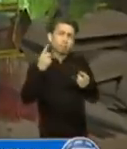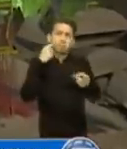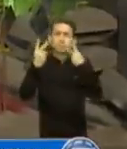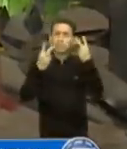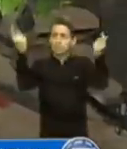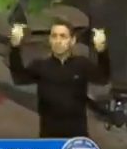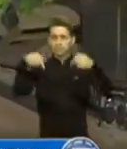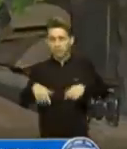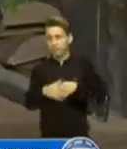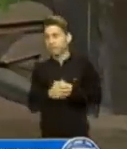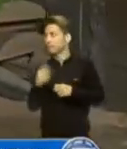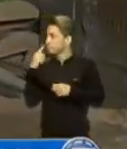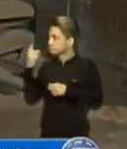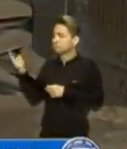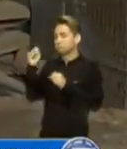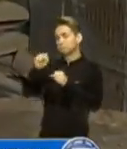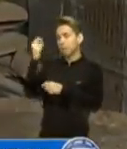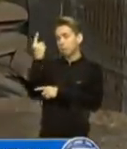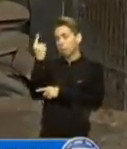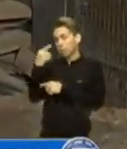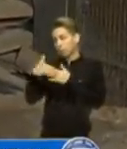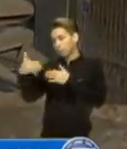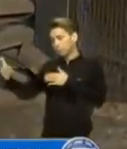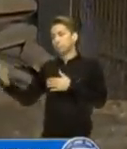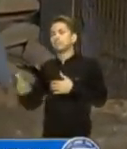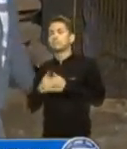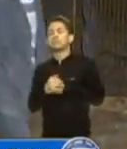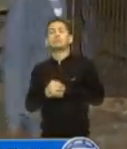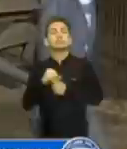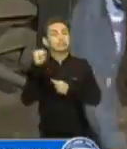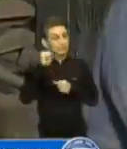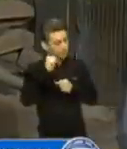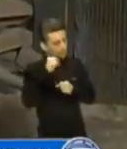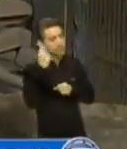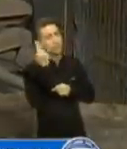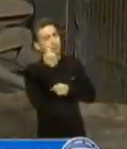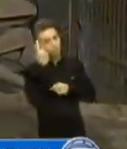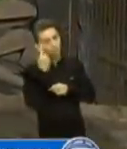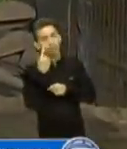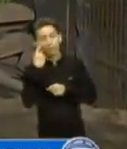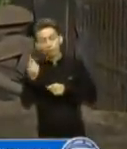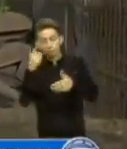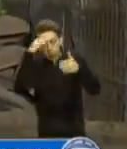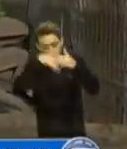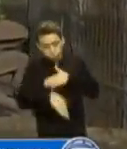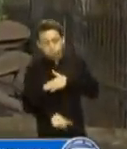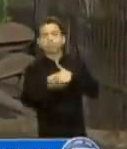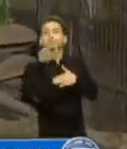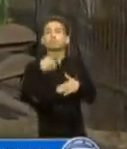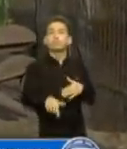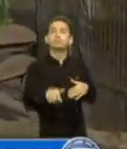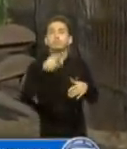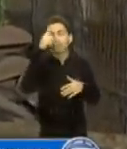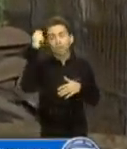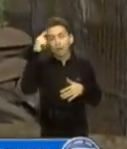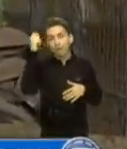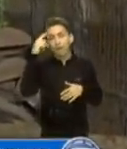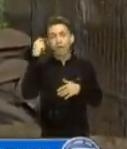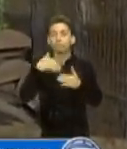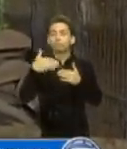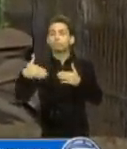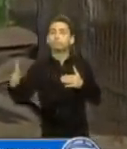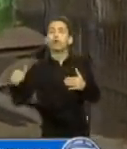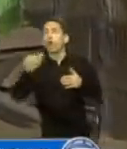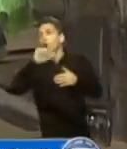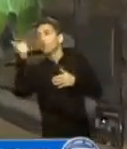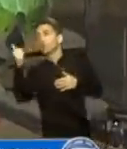importante avance, alcalde, de esta obra. Es importante y junto a este paso a desnivel estamos trabajando simultáneamente otros